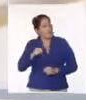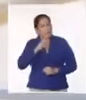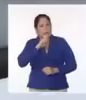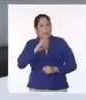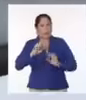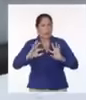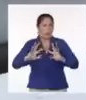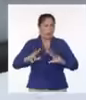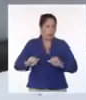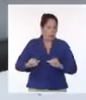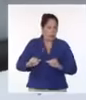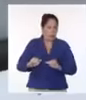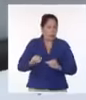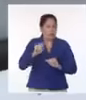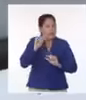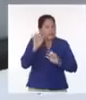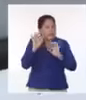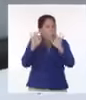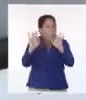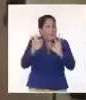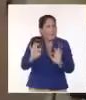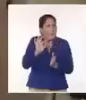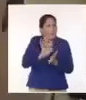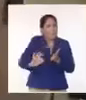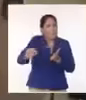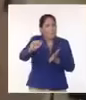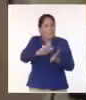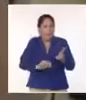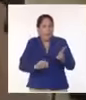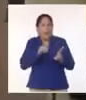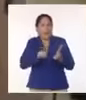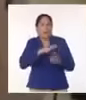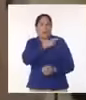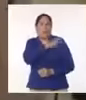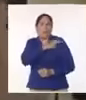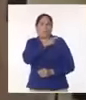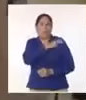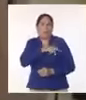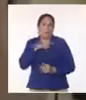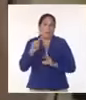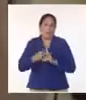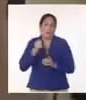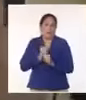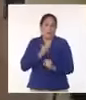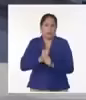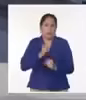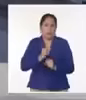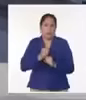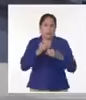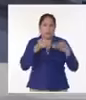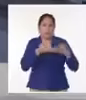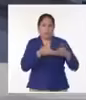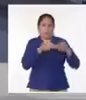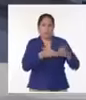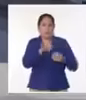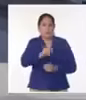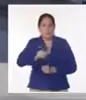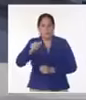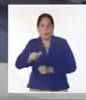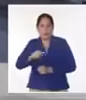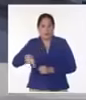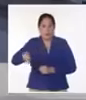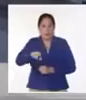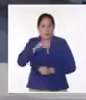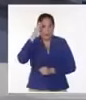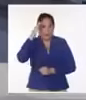corrompidas, meticulosamente planeadas, que involucran a funcionarios y trabajadores del sector portuario. Estas personas, a raíz de